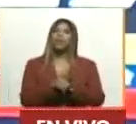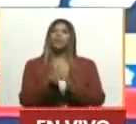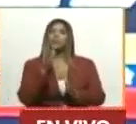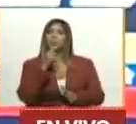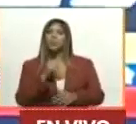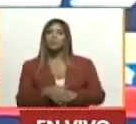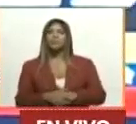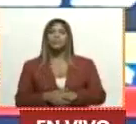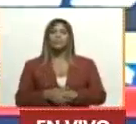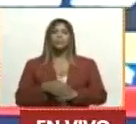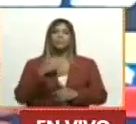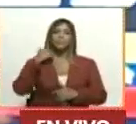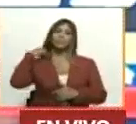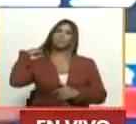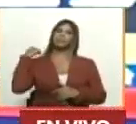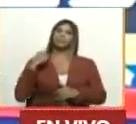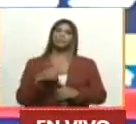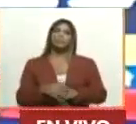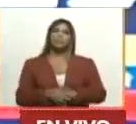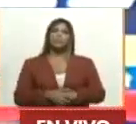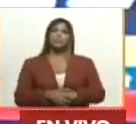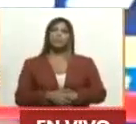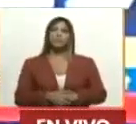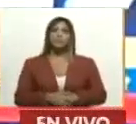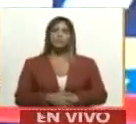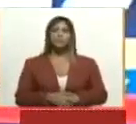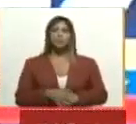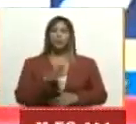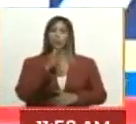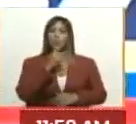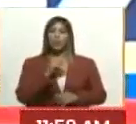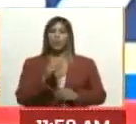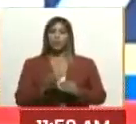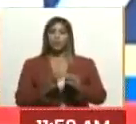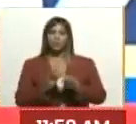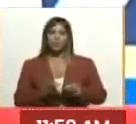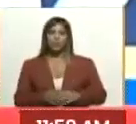hecho, ellos no tienen muchos escrúpulos